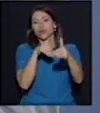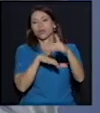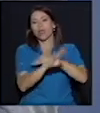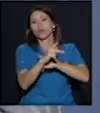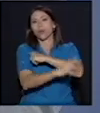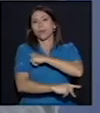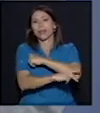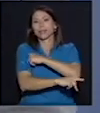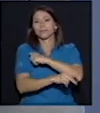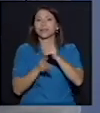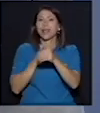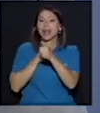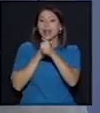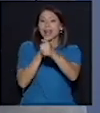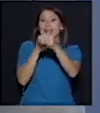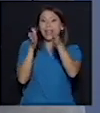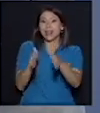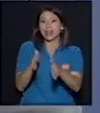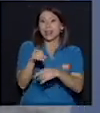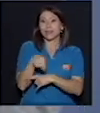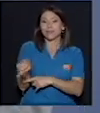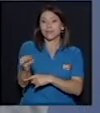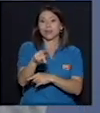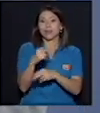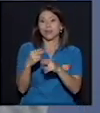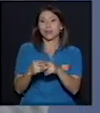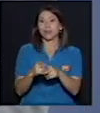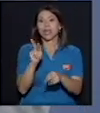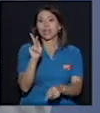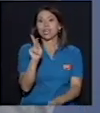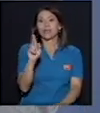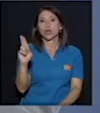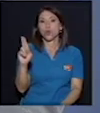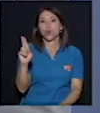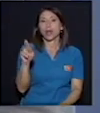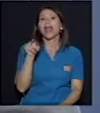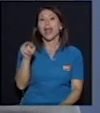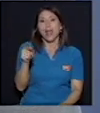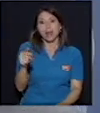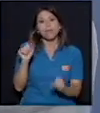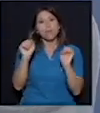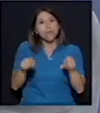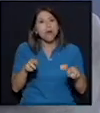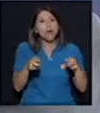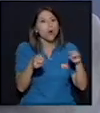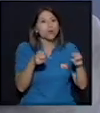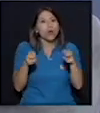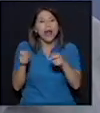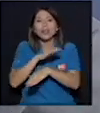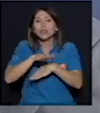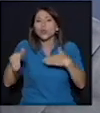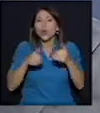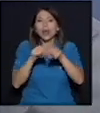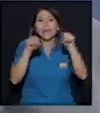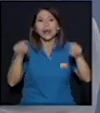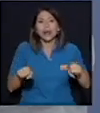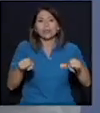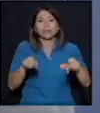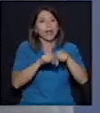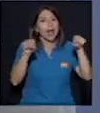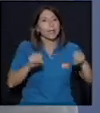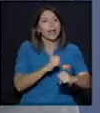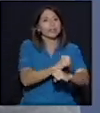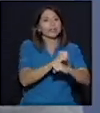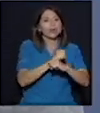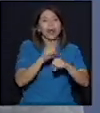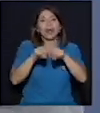El líder, como se llaman, lo llaman ellos, Kim Il-sung, tiene la capacidad de controlar ahora todo el aparato, tanto el de seguridad como el